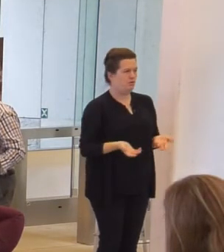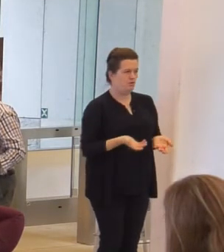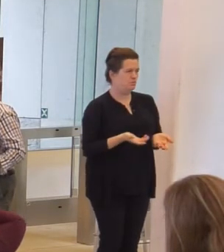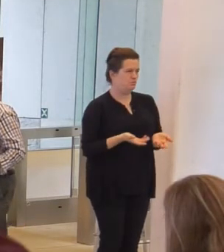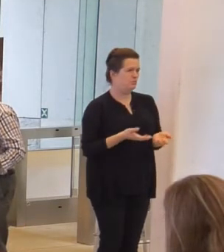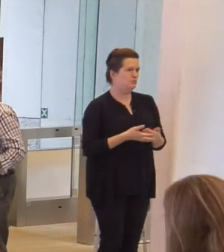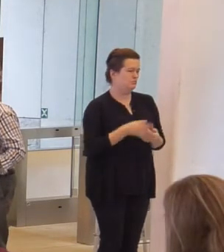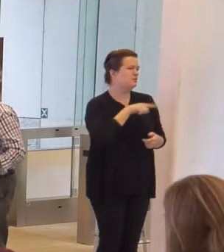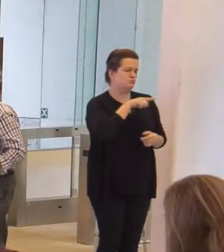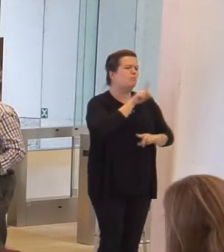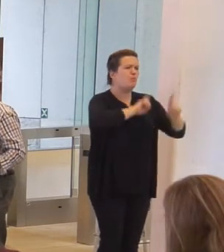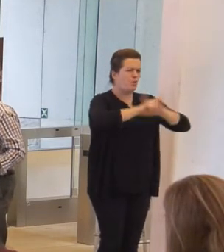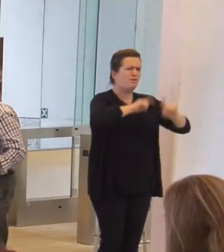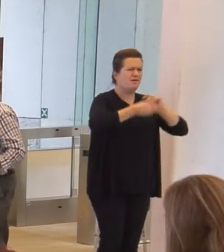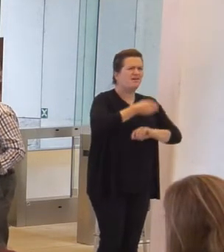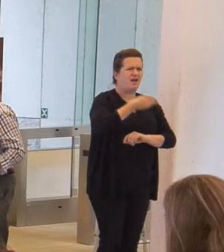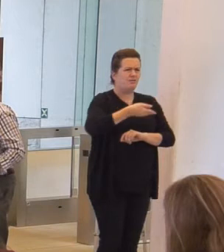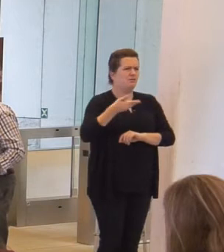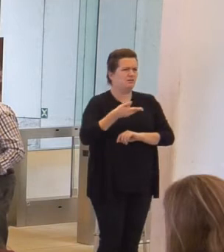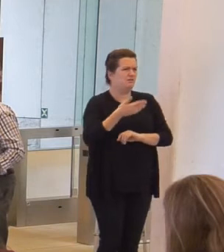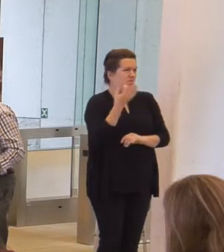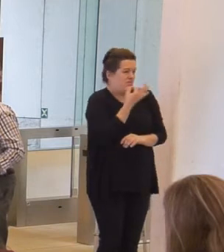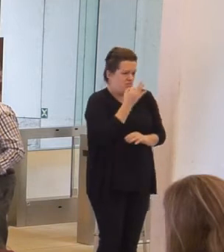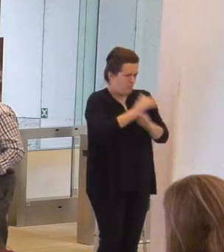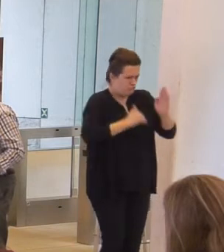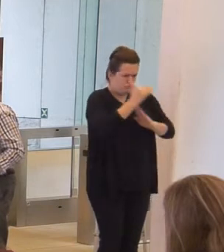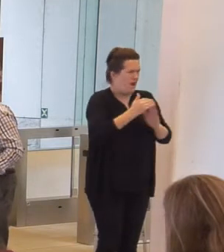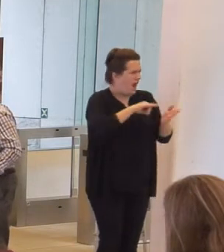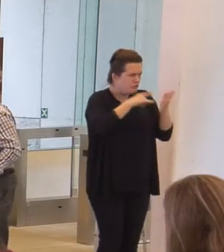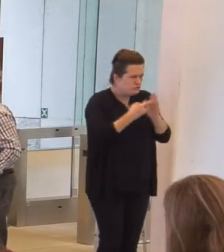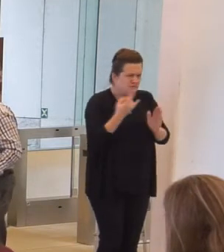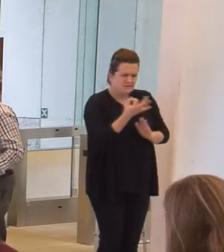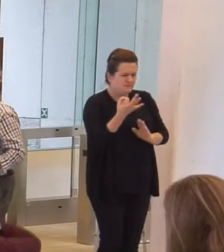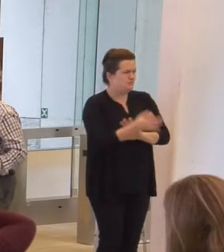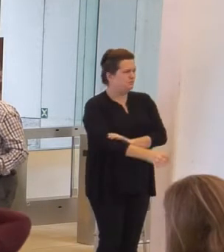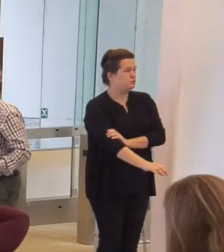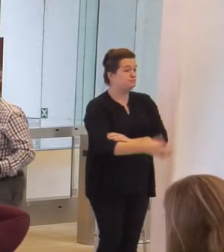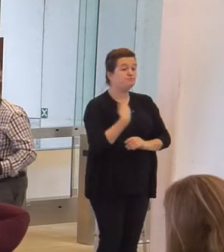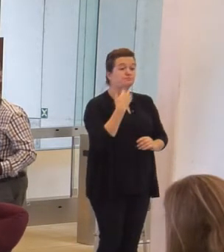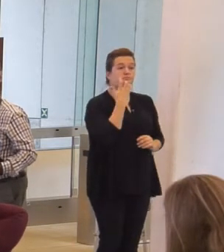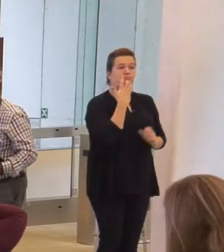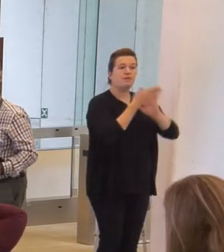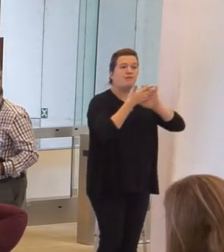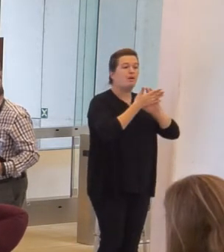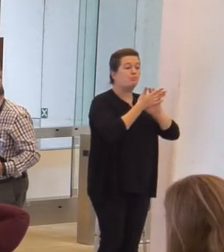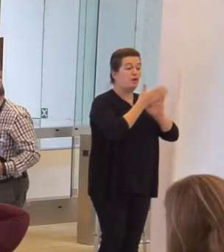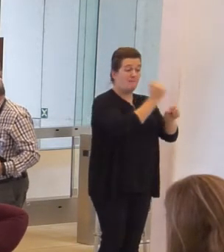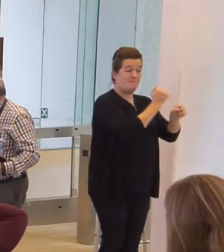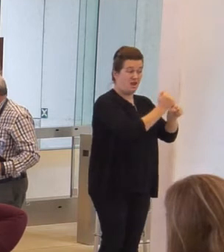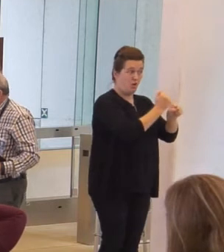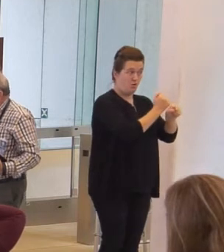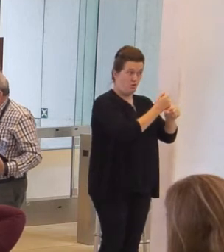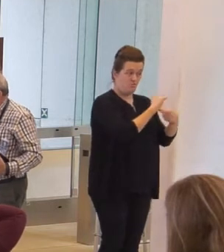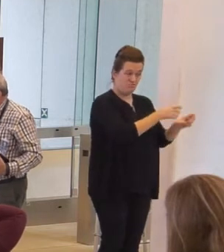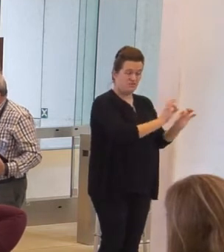Ese es un problema grave al que hay que ponerle solución. En el caso del empleo, la situación